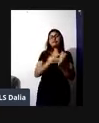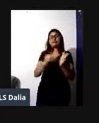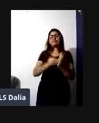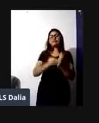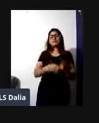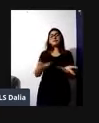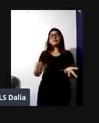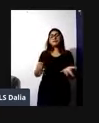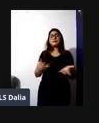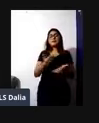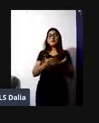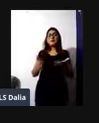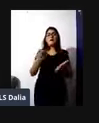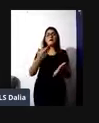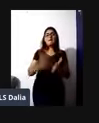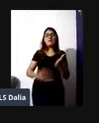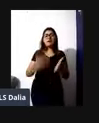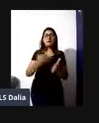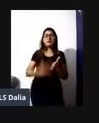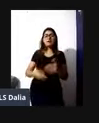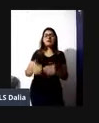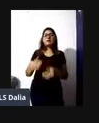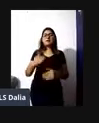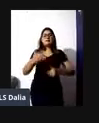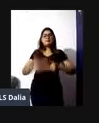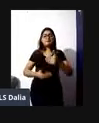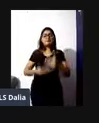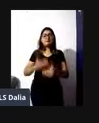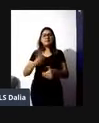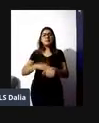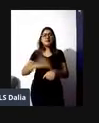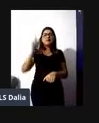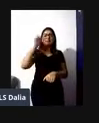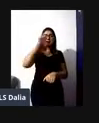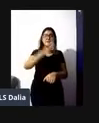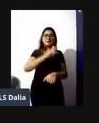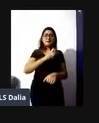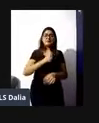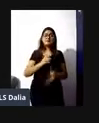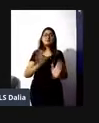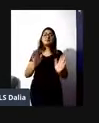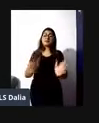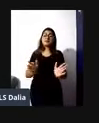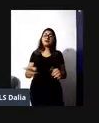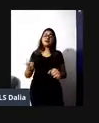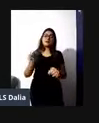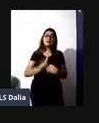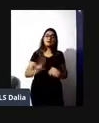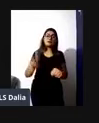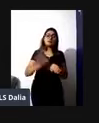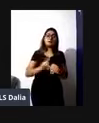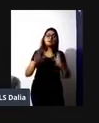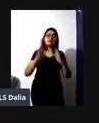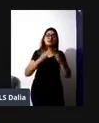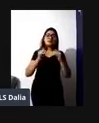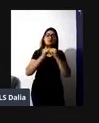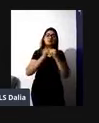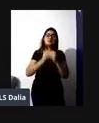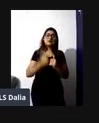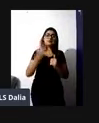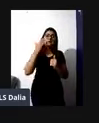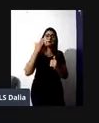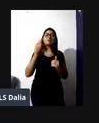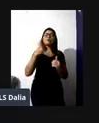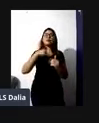viene la parte un poco más complicada porque ya llevamos un rato en casa, porque ya limpiamos,